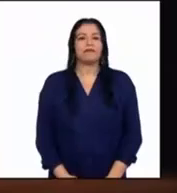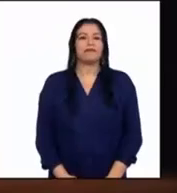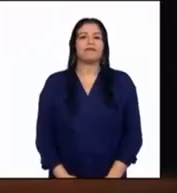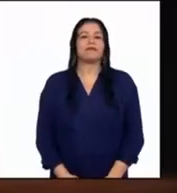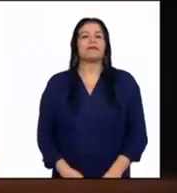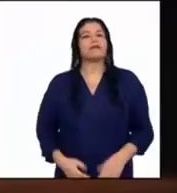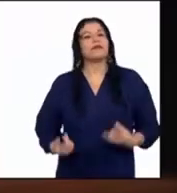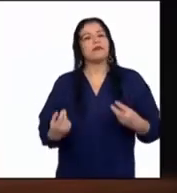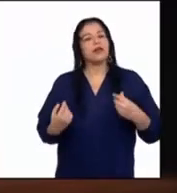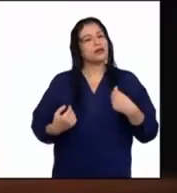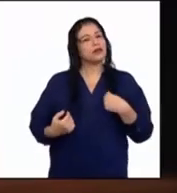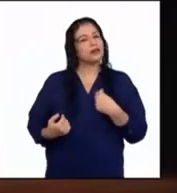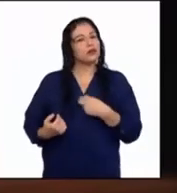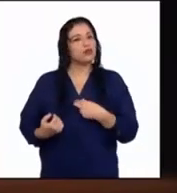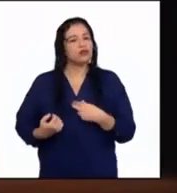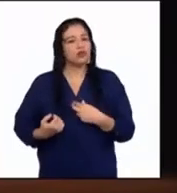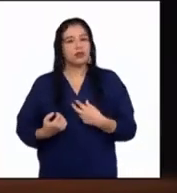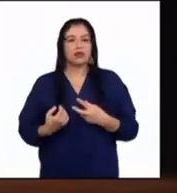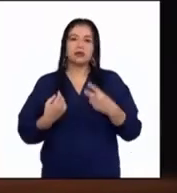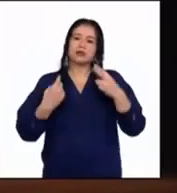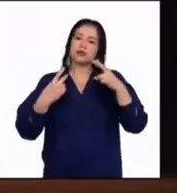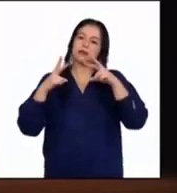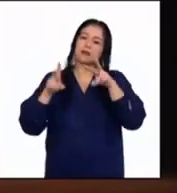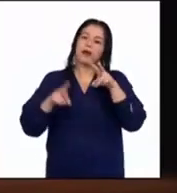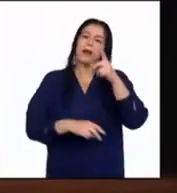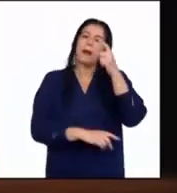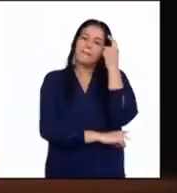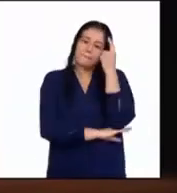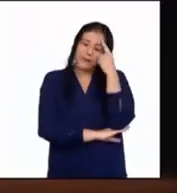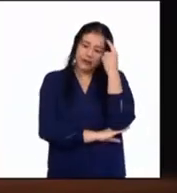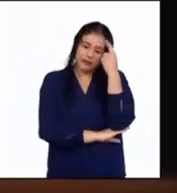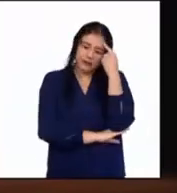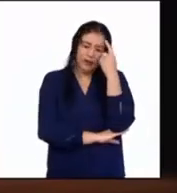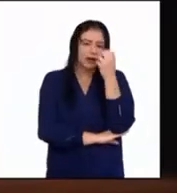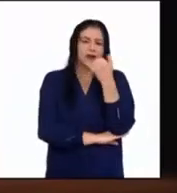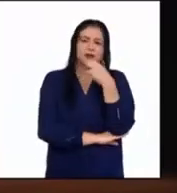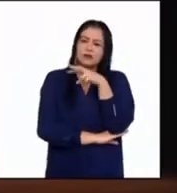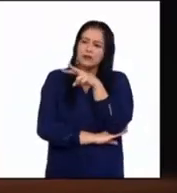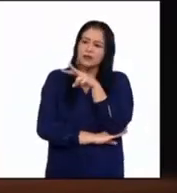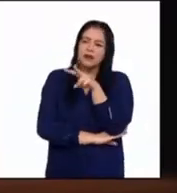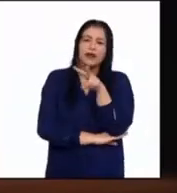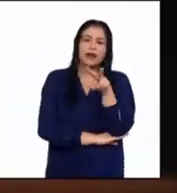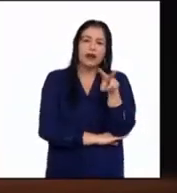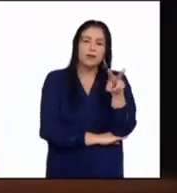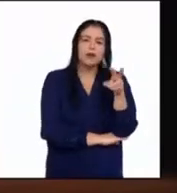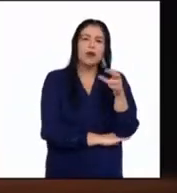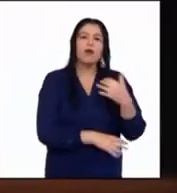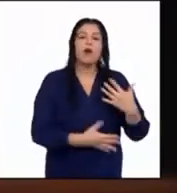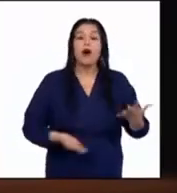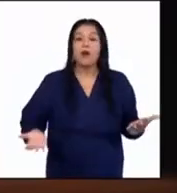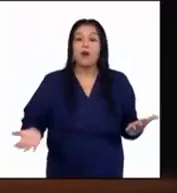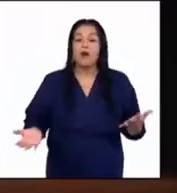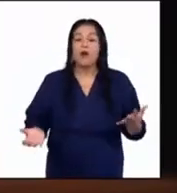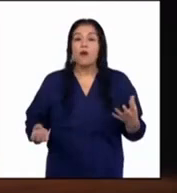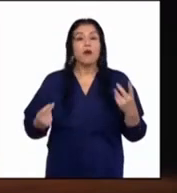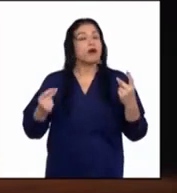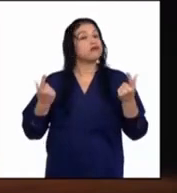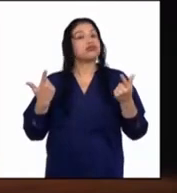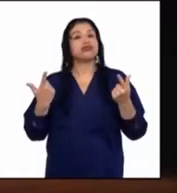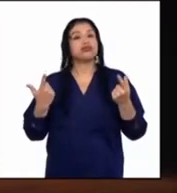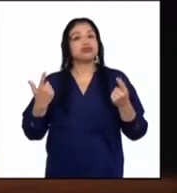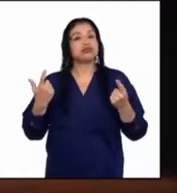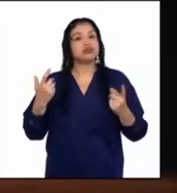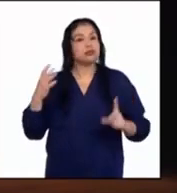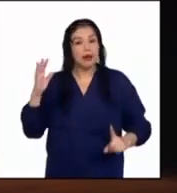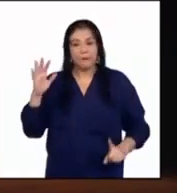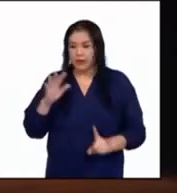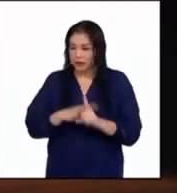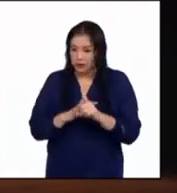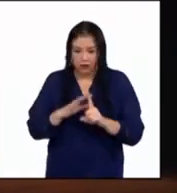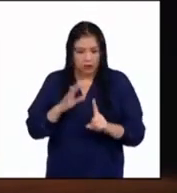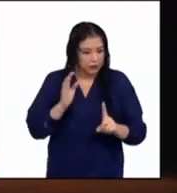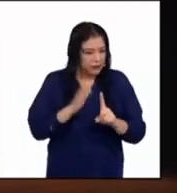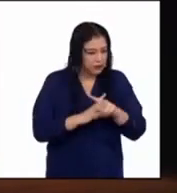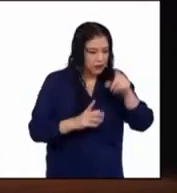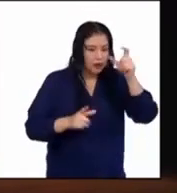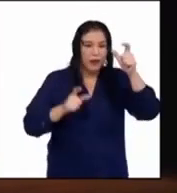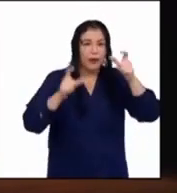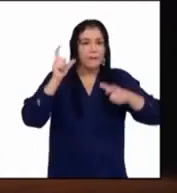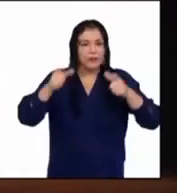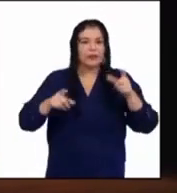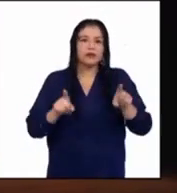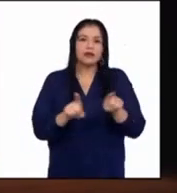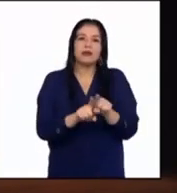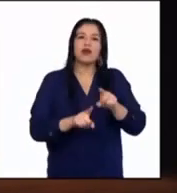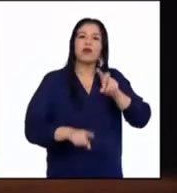Nos pusimos a pensar en las cosas que estaban pasando y de pronto aparecieron casos, personas